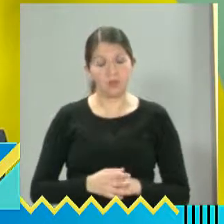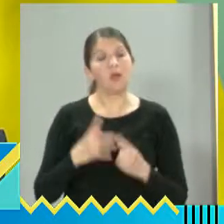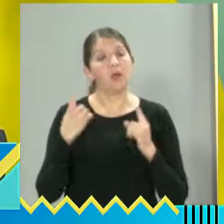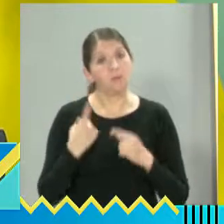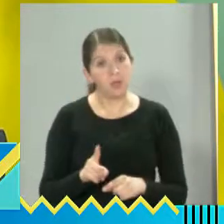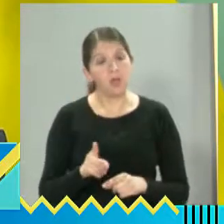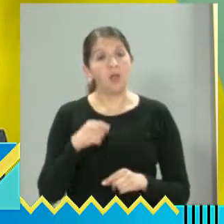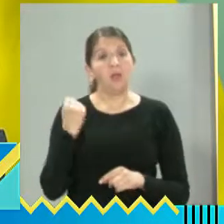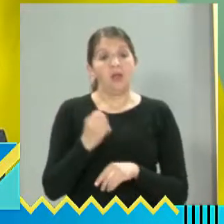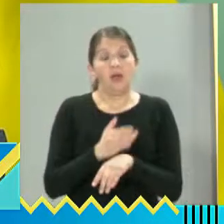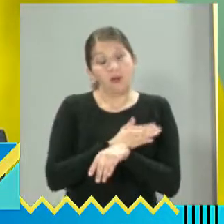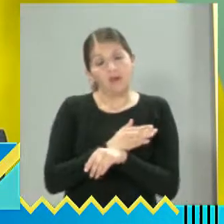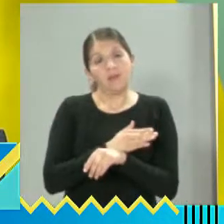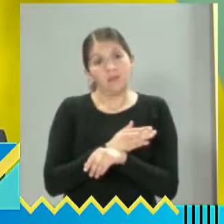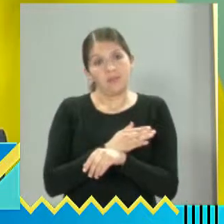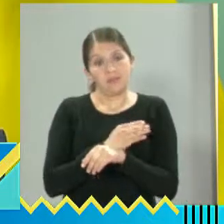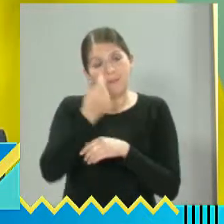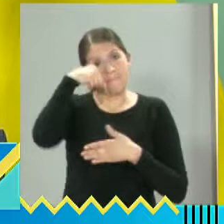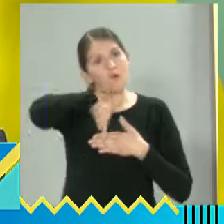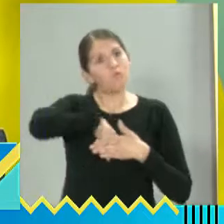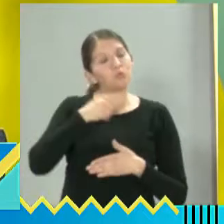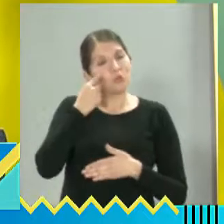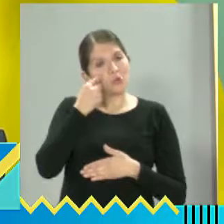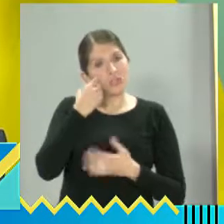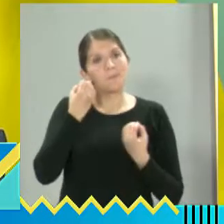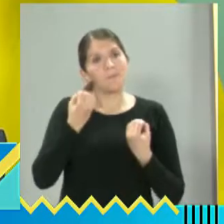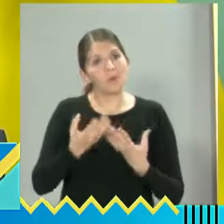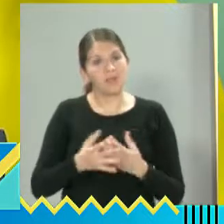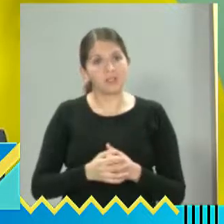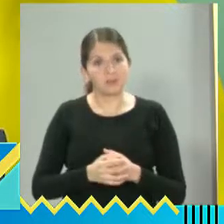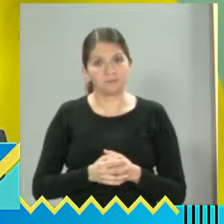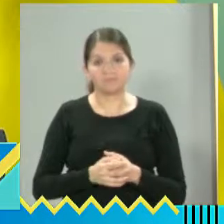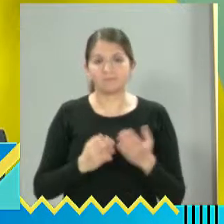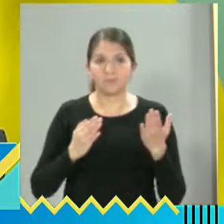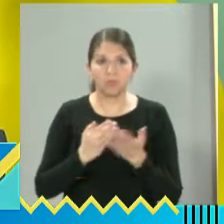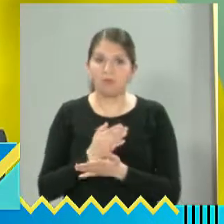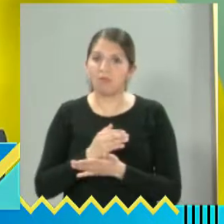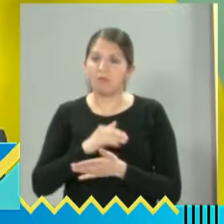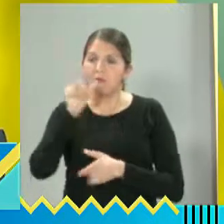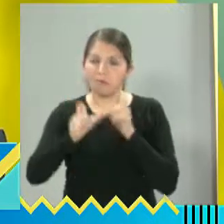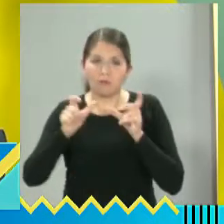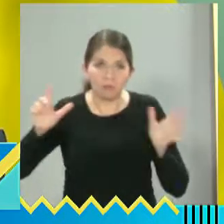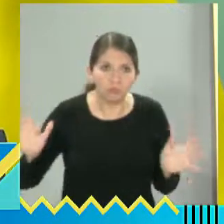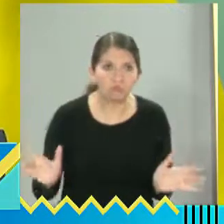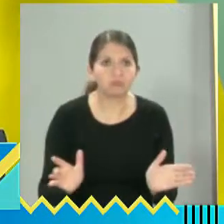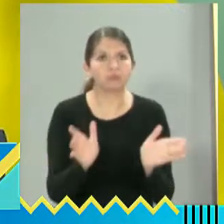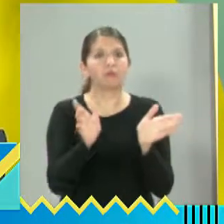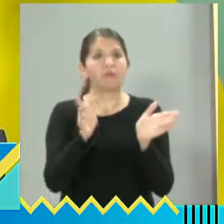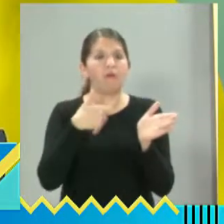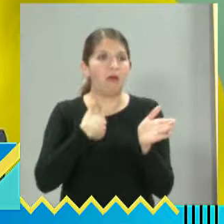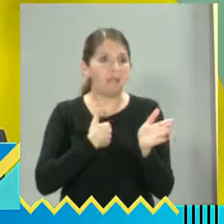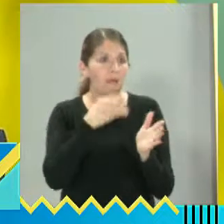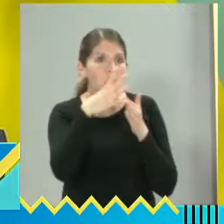y no todos lo tienen demasiado desarrollado. Por eso hay tanto seguimiento de manada y seguimiento de influencer y gente